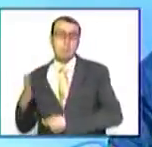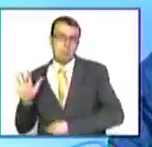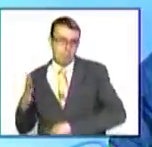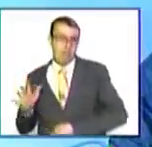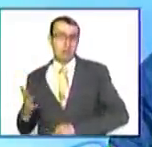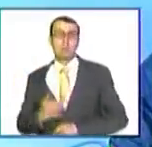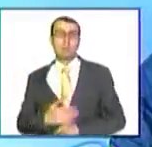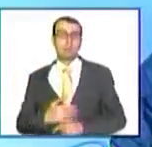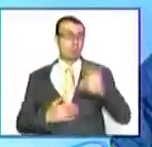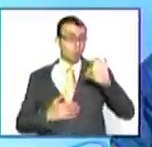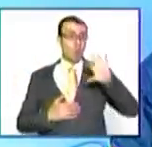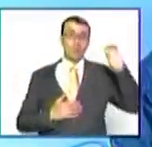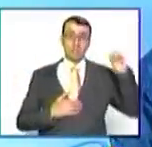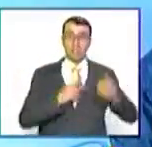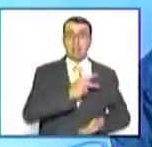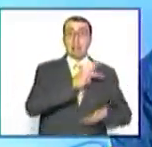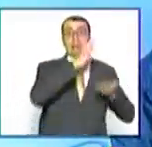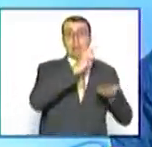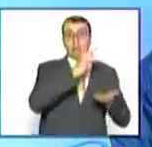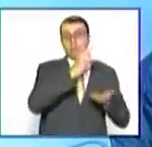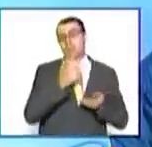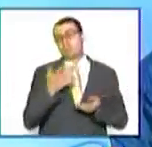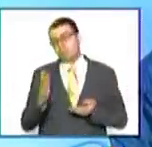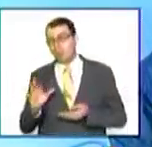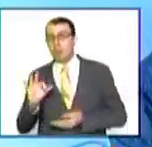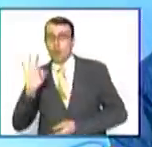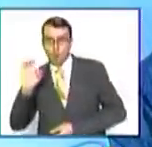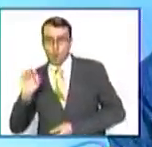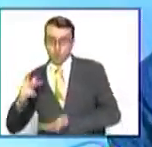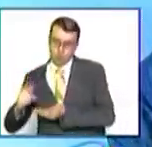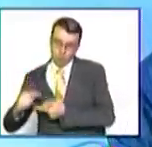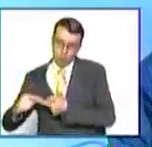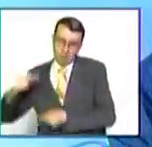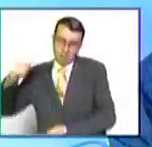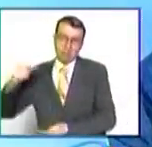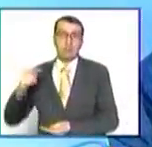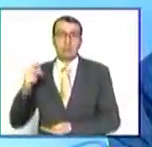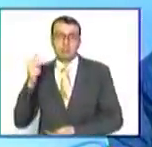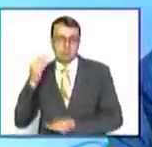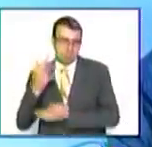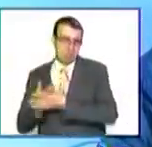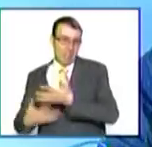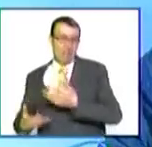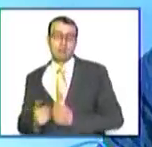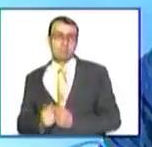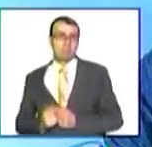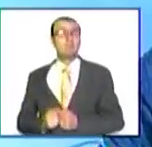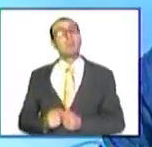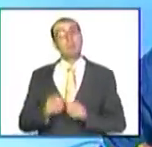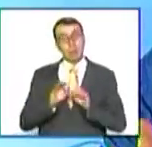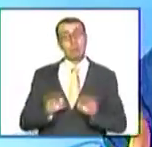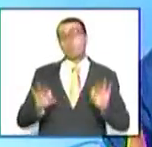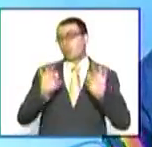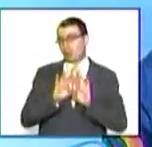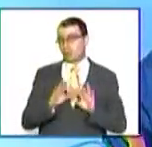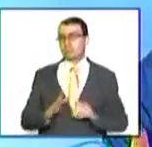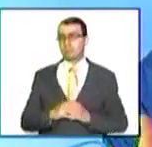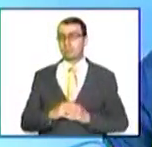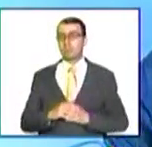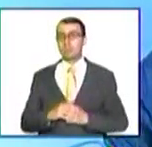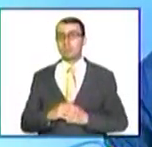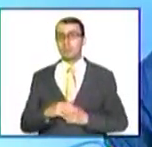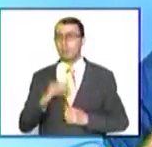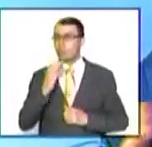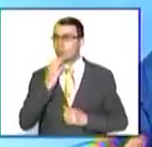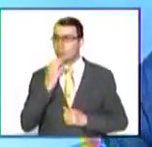9 litros y así. Pero hay una cosa que es muy grande dentro del cuerpo, para que ustedes entiendan por qué